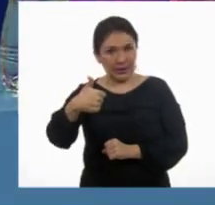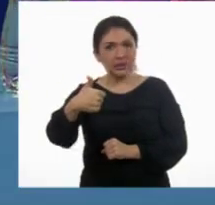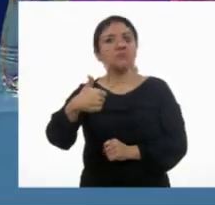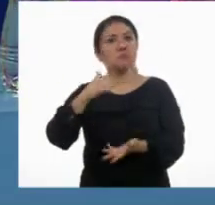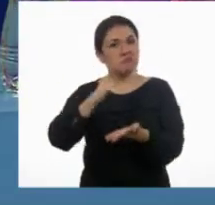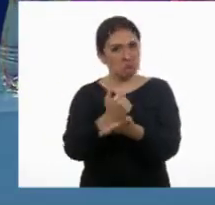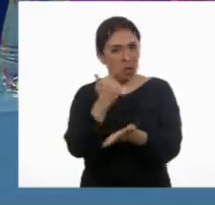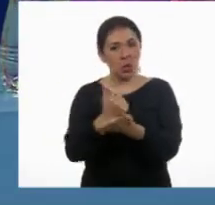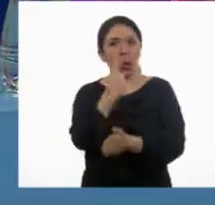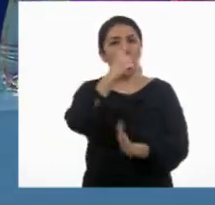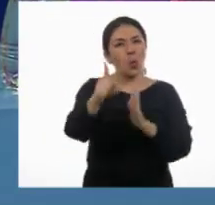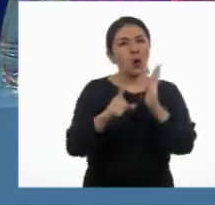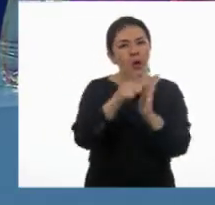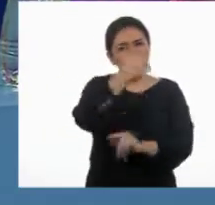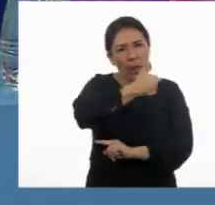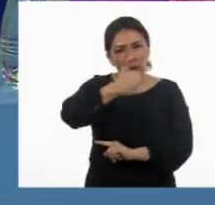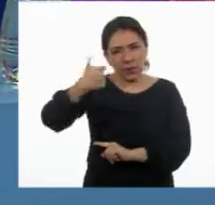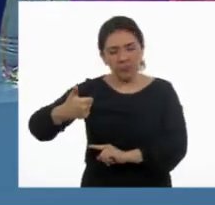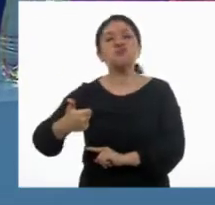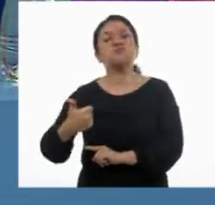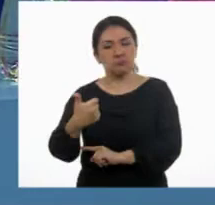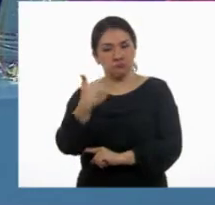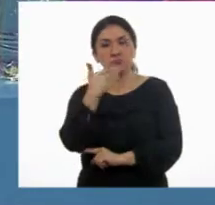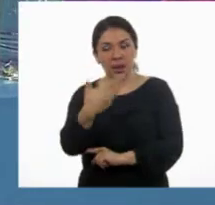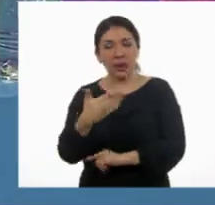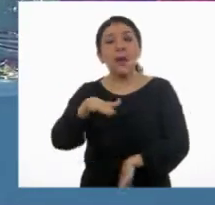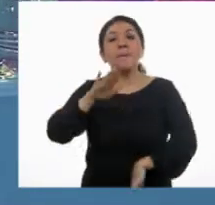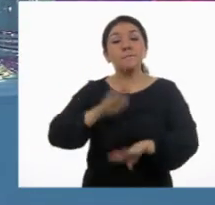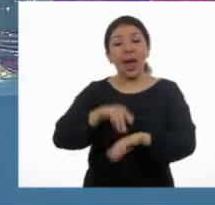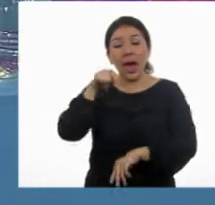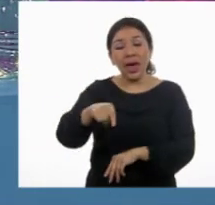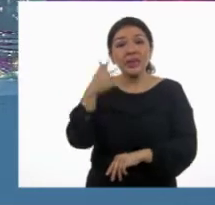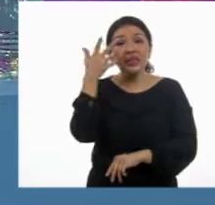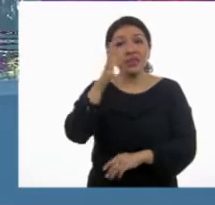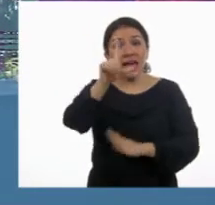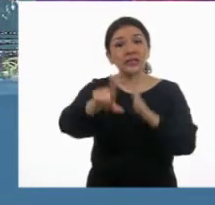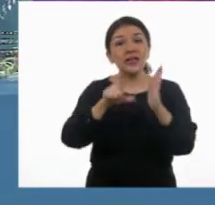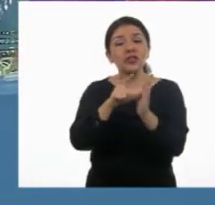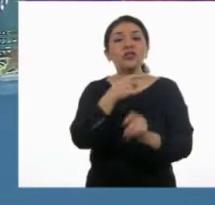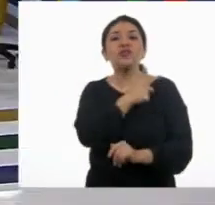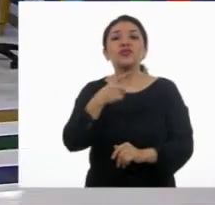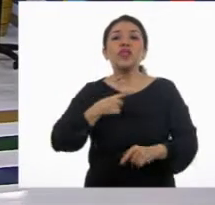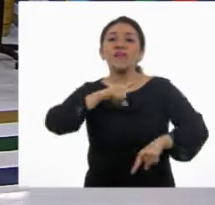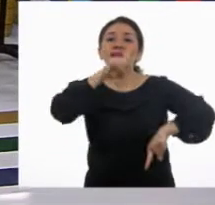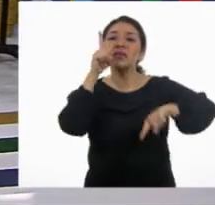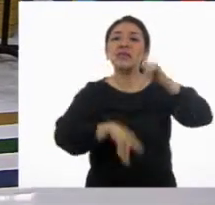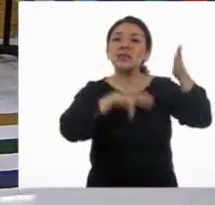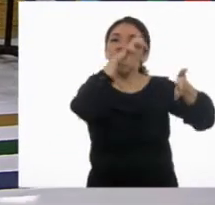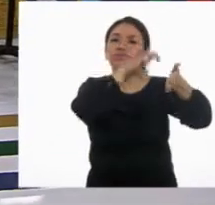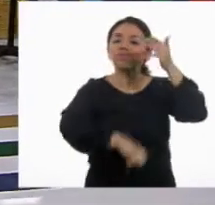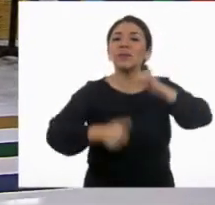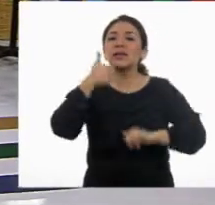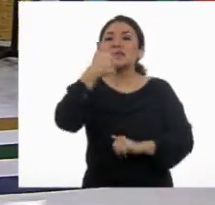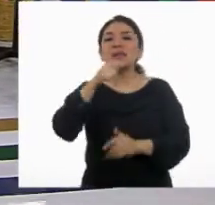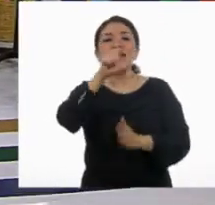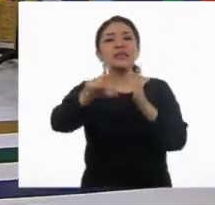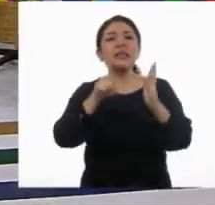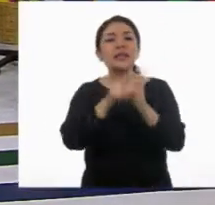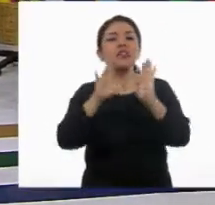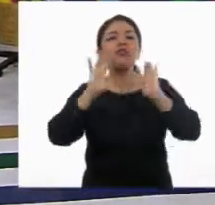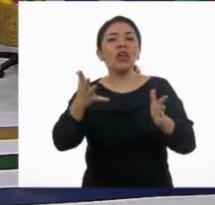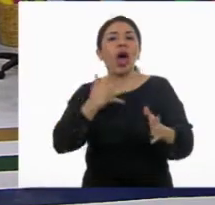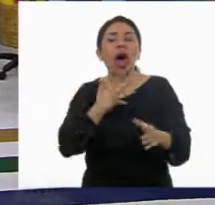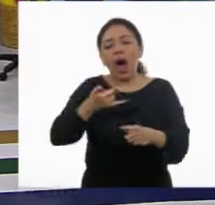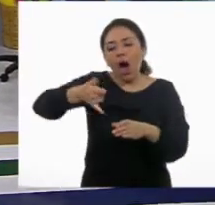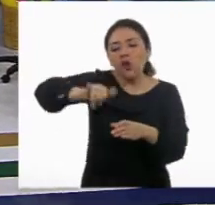1, 2, 3, 4, 5 y 6. ¿De acuerdo? A estos 10 litros le vamos a quitar los 6 litros que ya